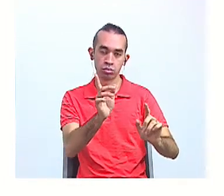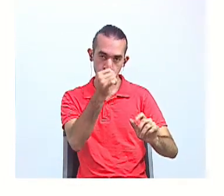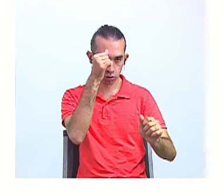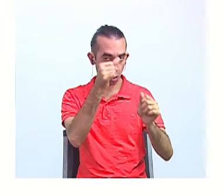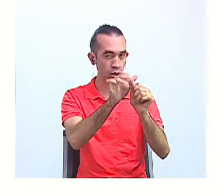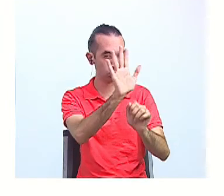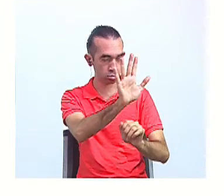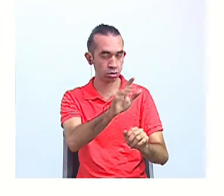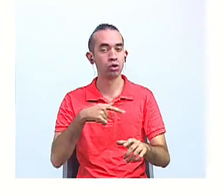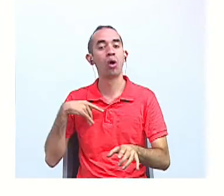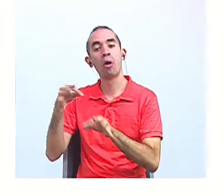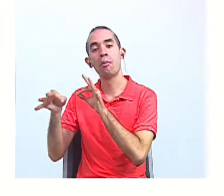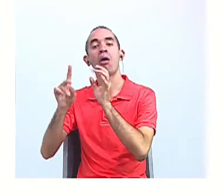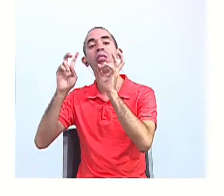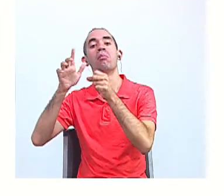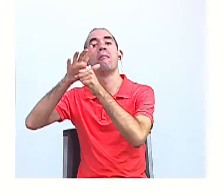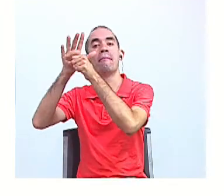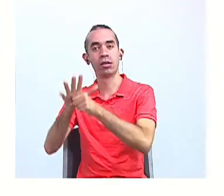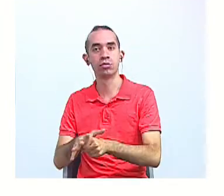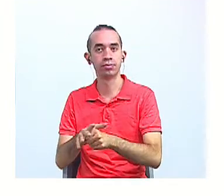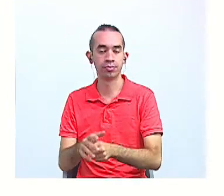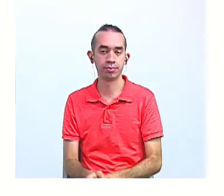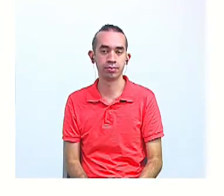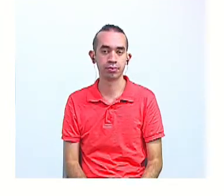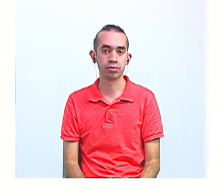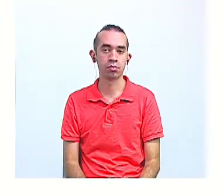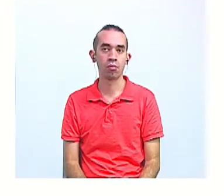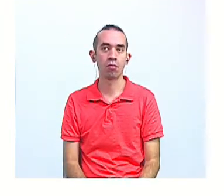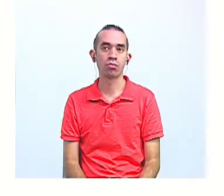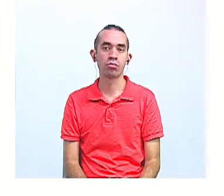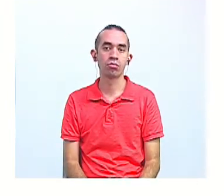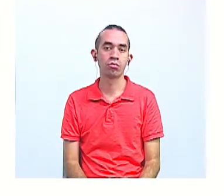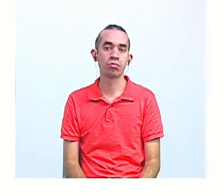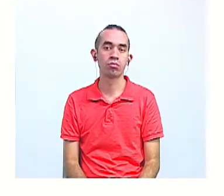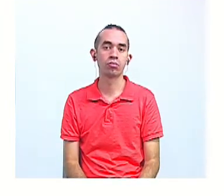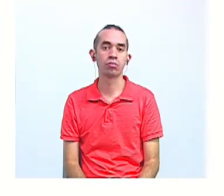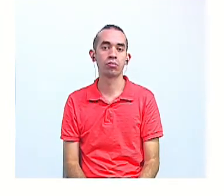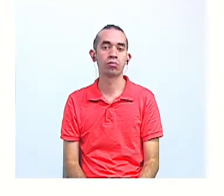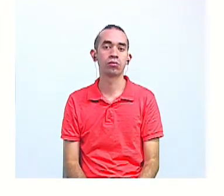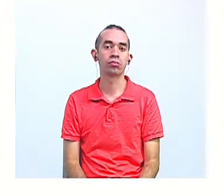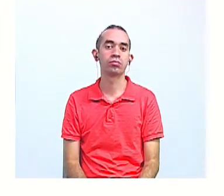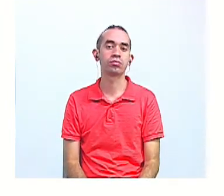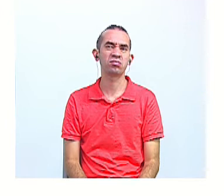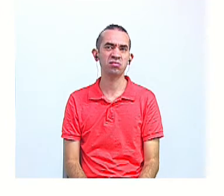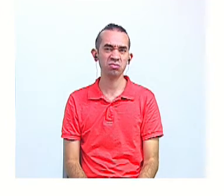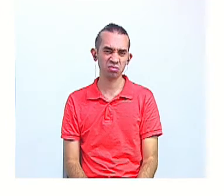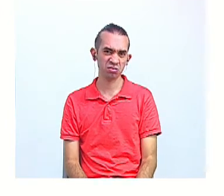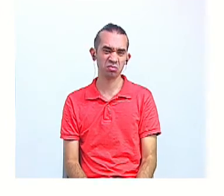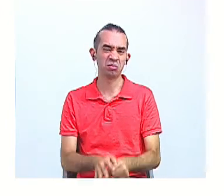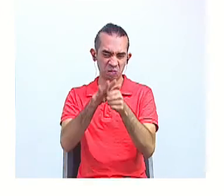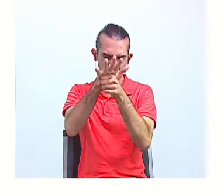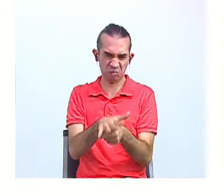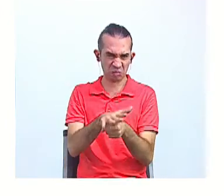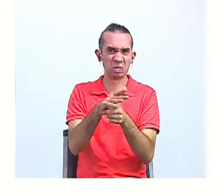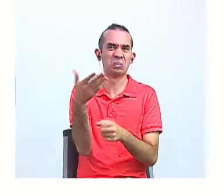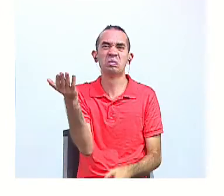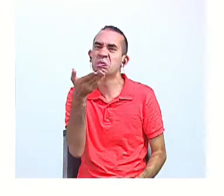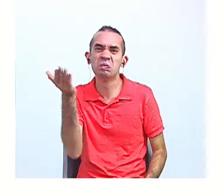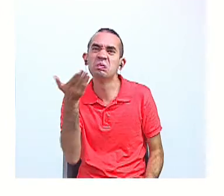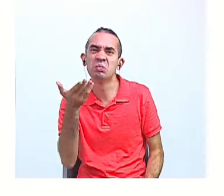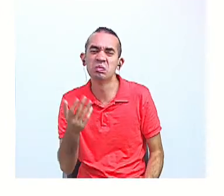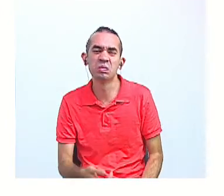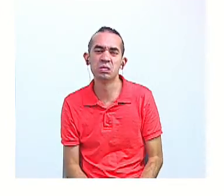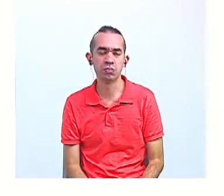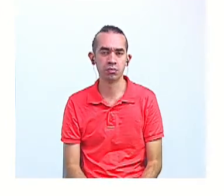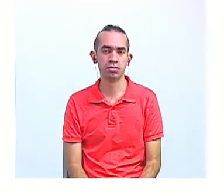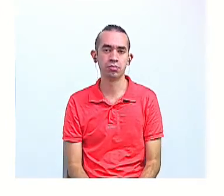sobre la presión. Muy bien. Debemos definir qué es presión. Entonces, es